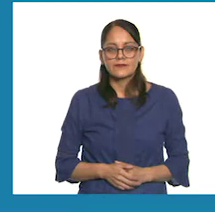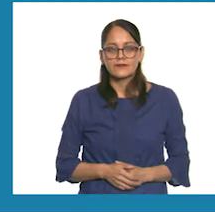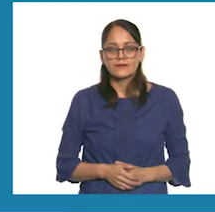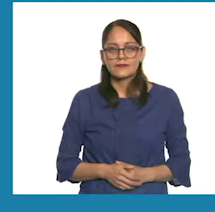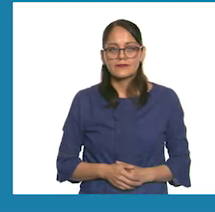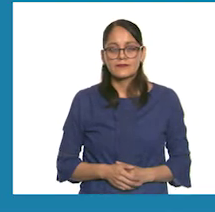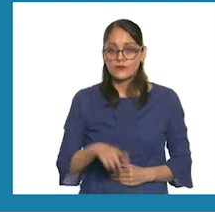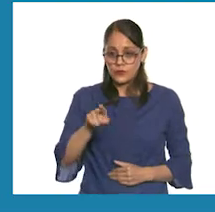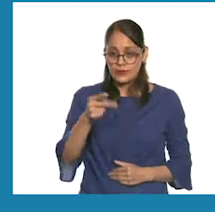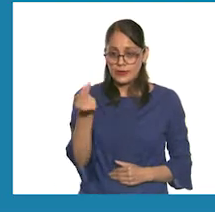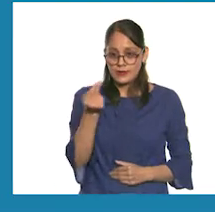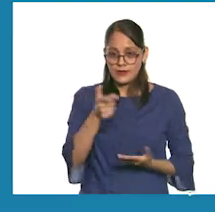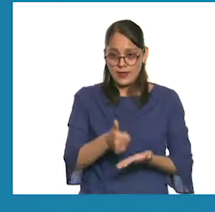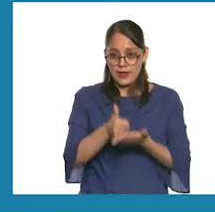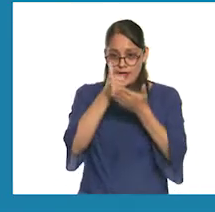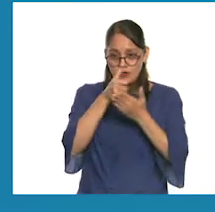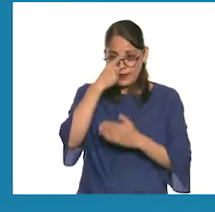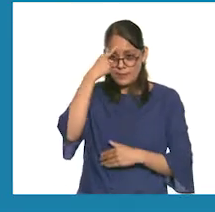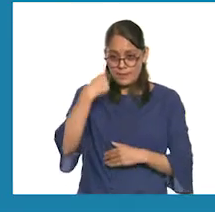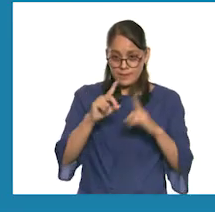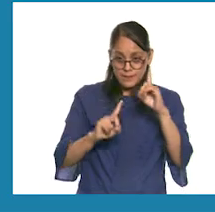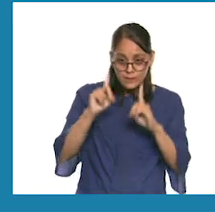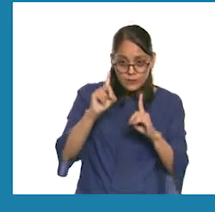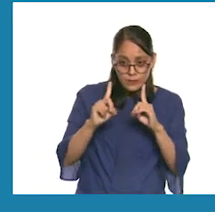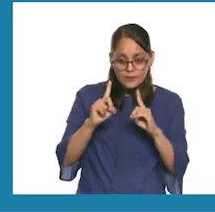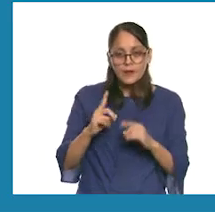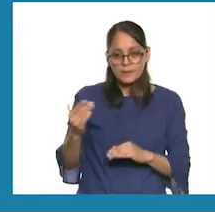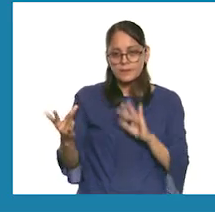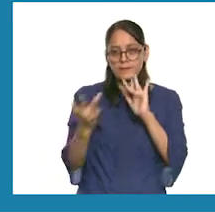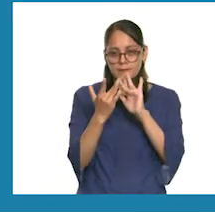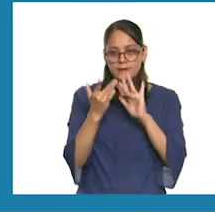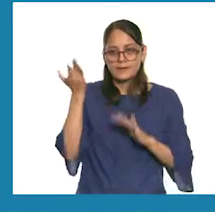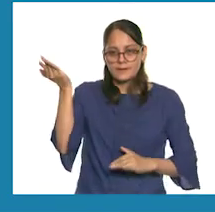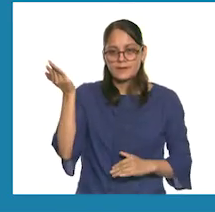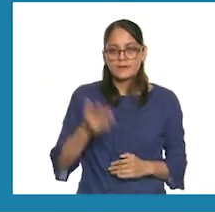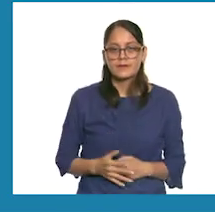Si necesitas ayuda para resolver tus dudas, contáctanos.